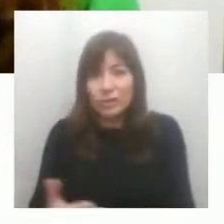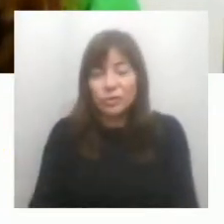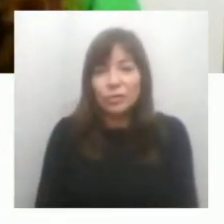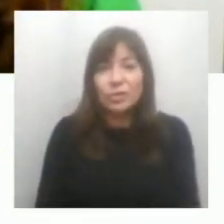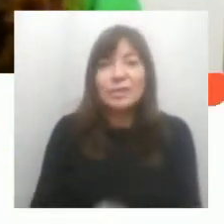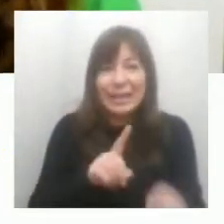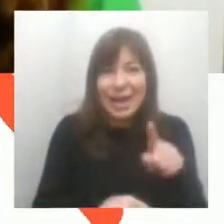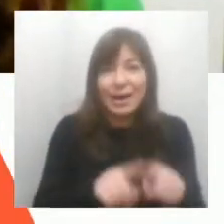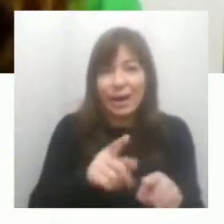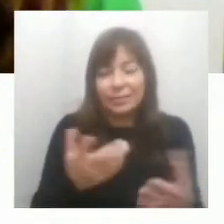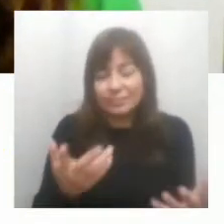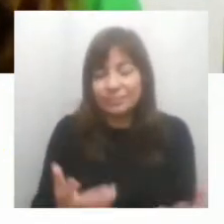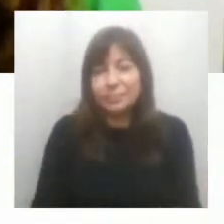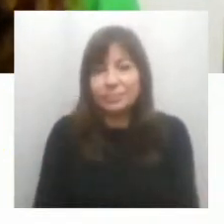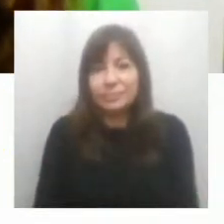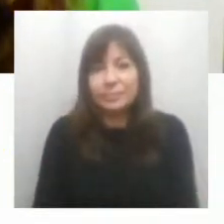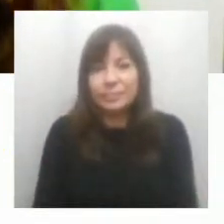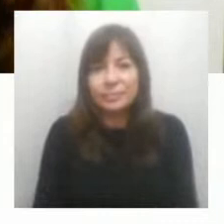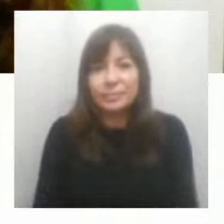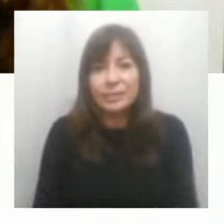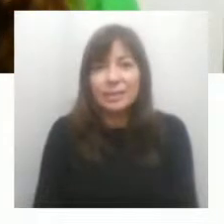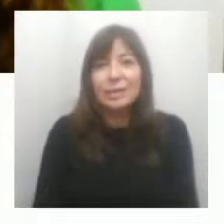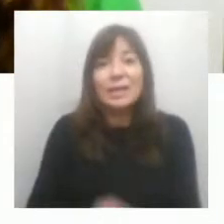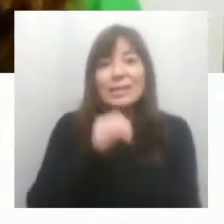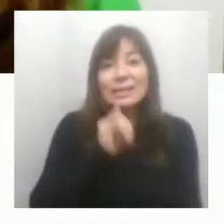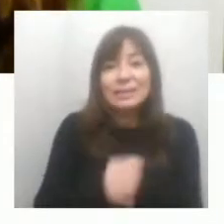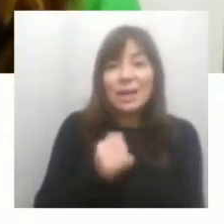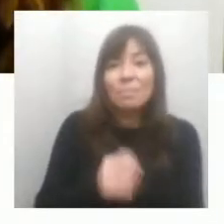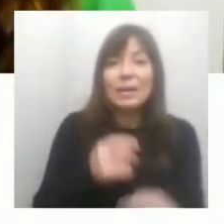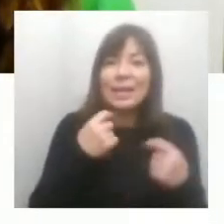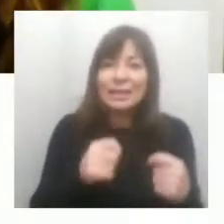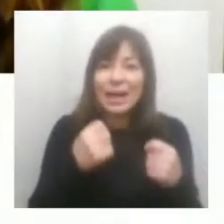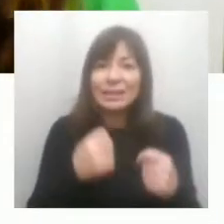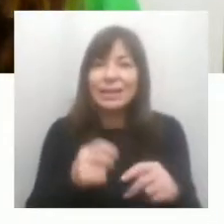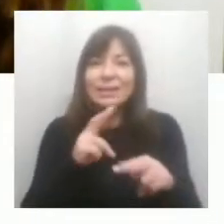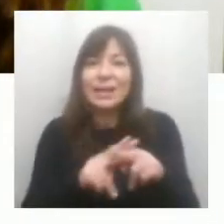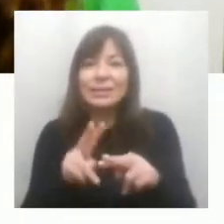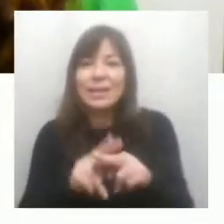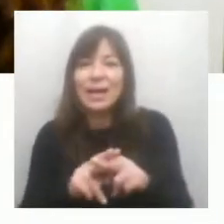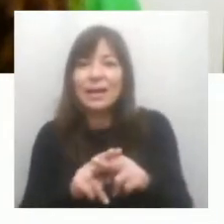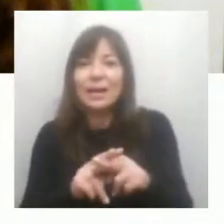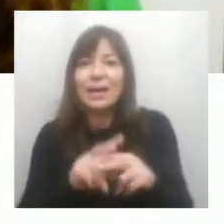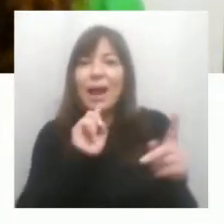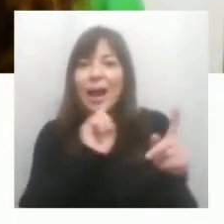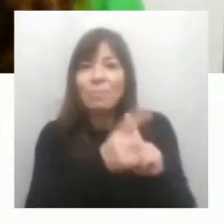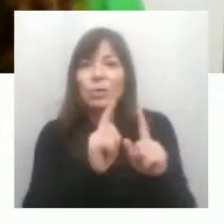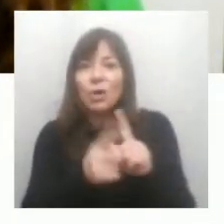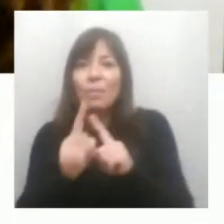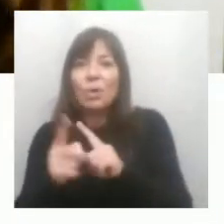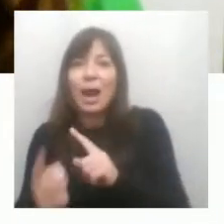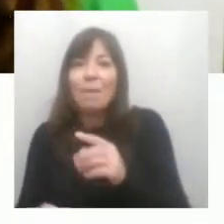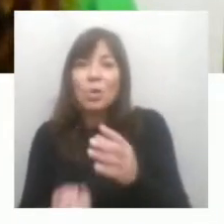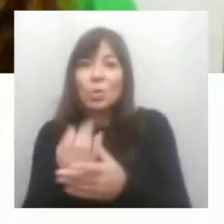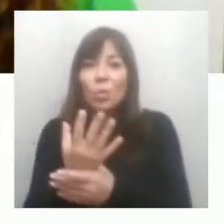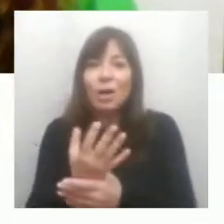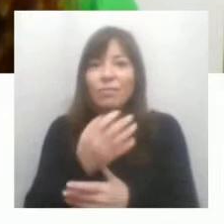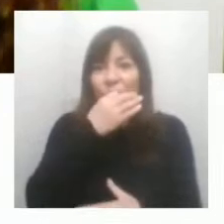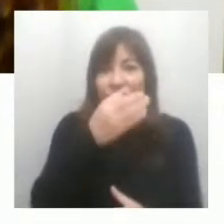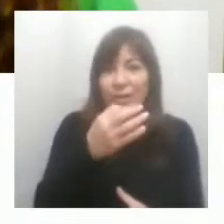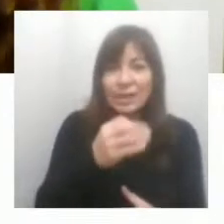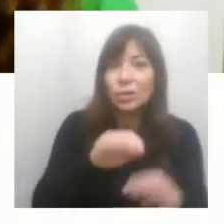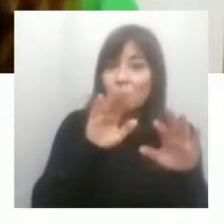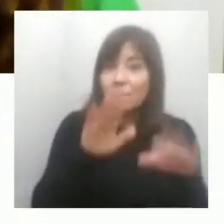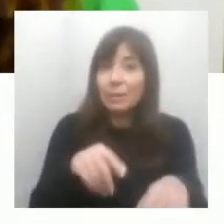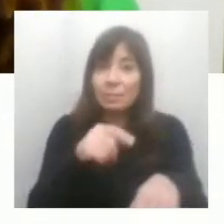Marcelo, siempre si se van generando, se tratan de generar renovaciones, de ir, como le habíamos mencionado antes, a la par